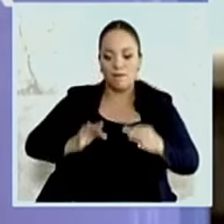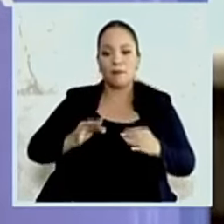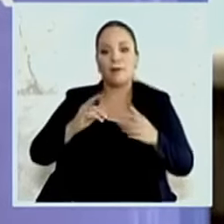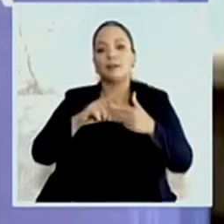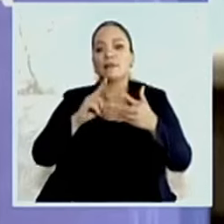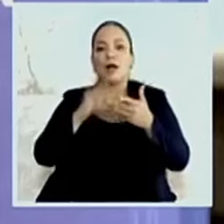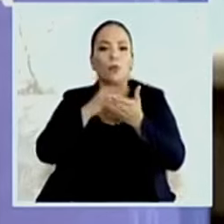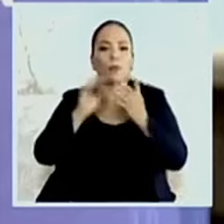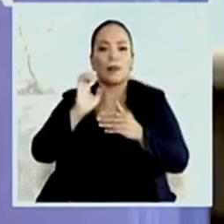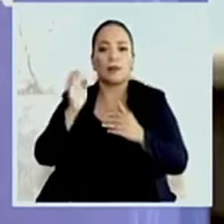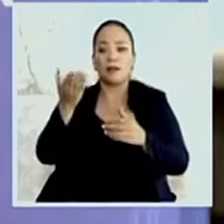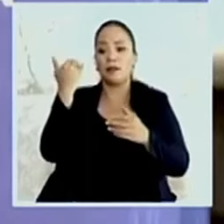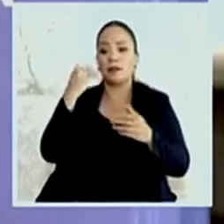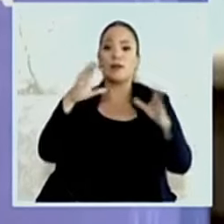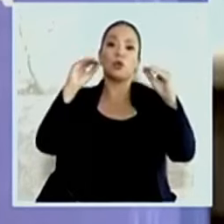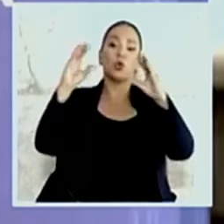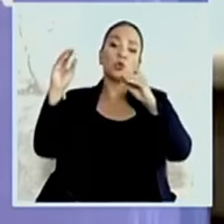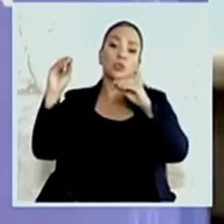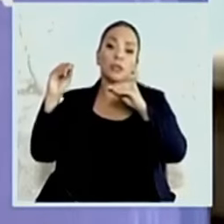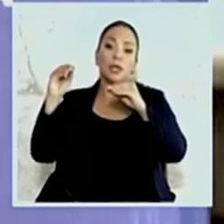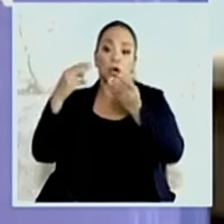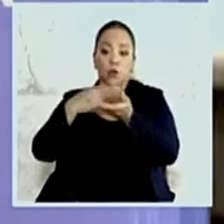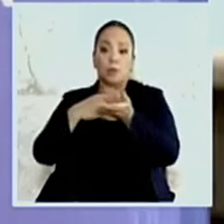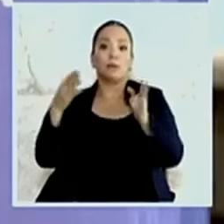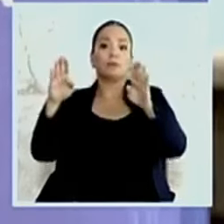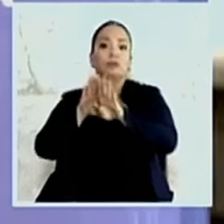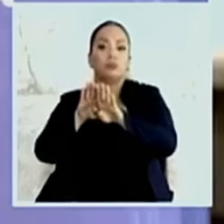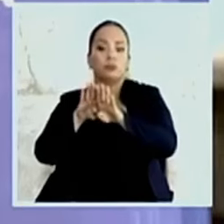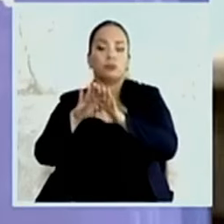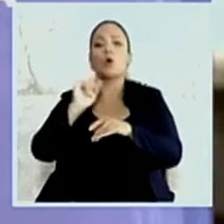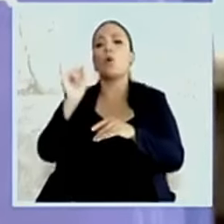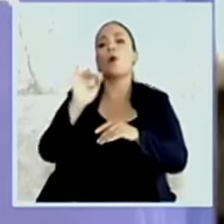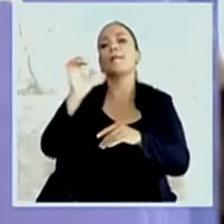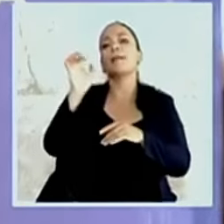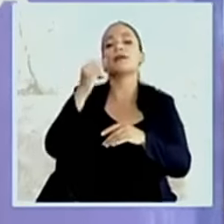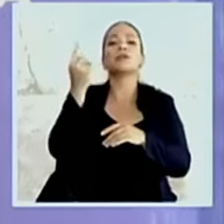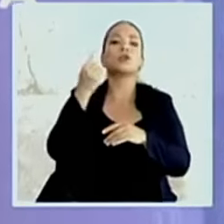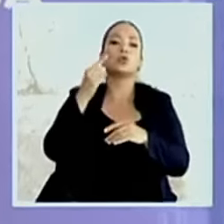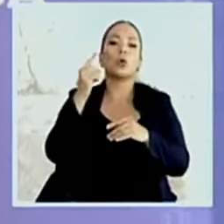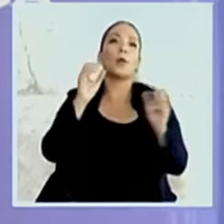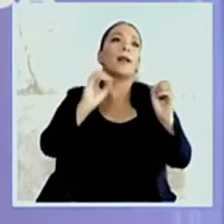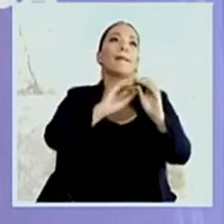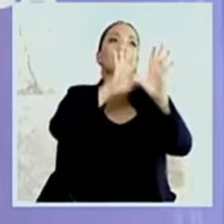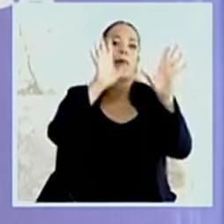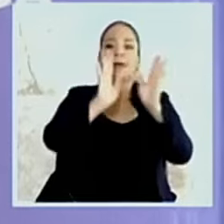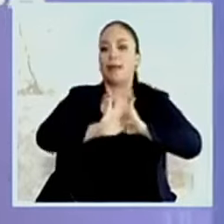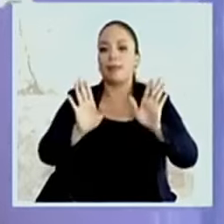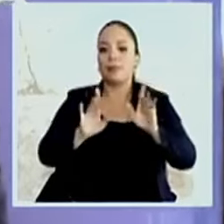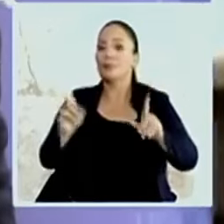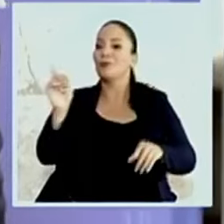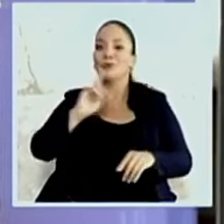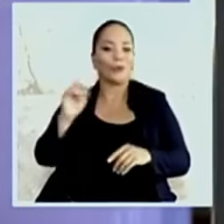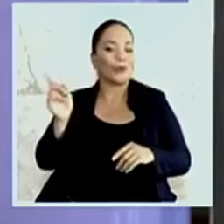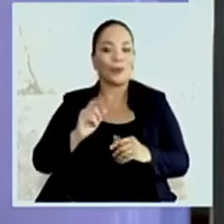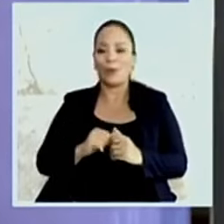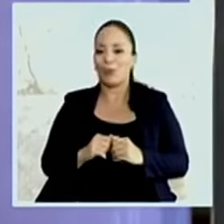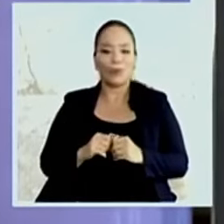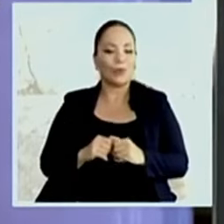las personas que se accidentan en motocicleta, que requieren trámite, que requieren terapia, casos de